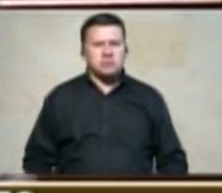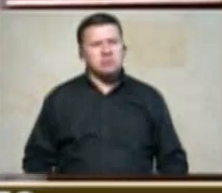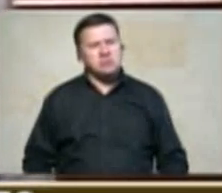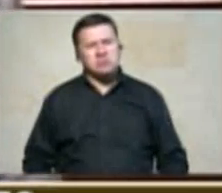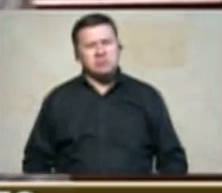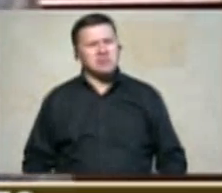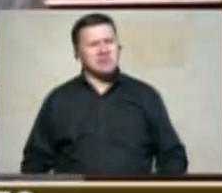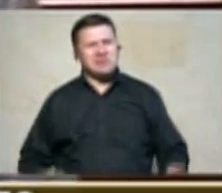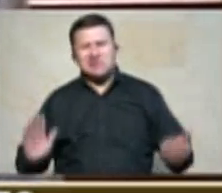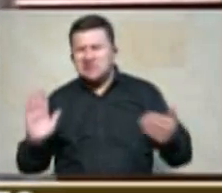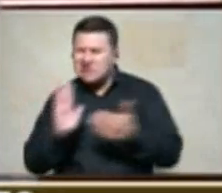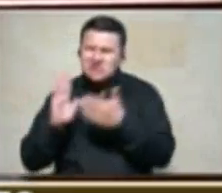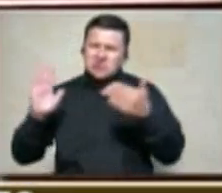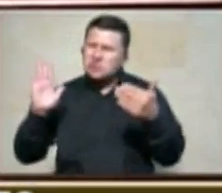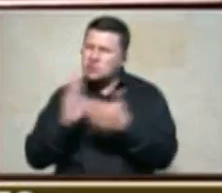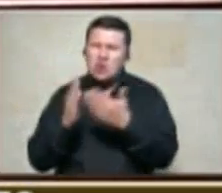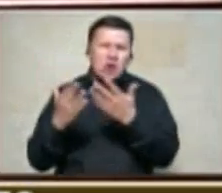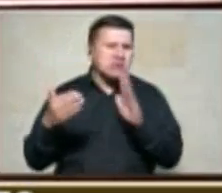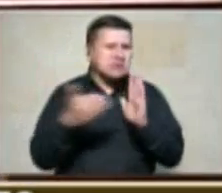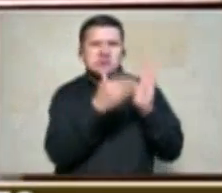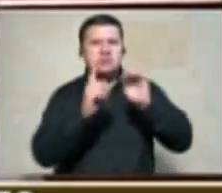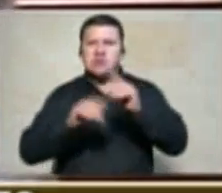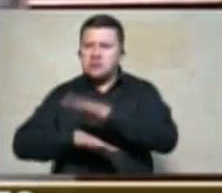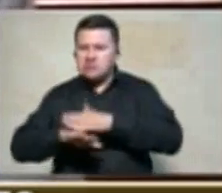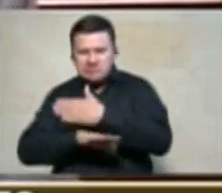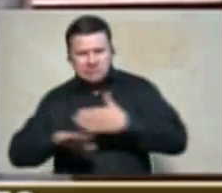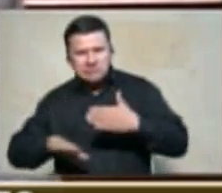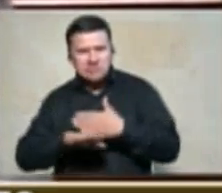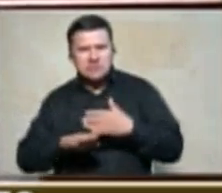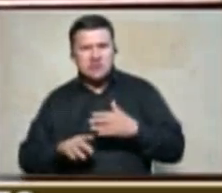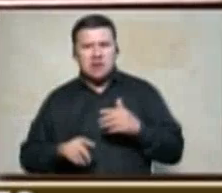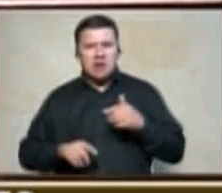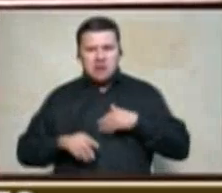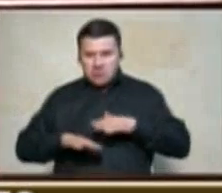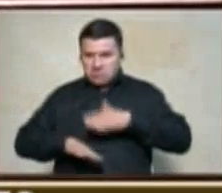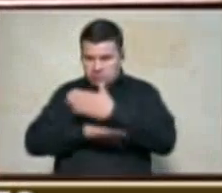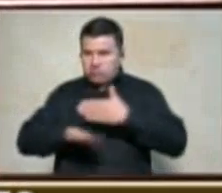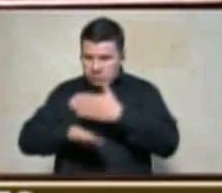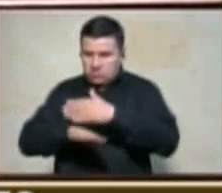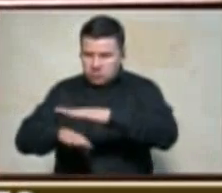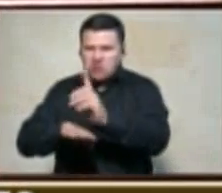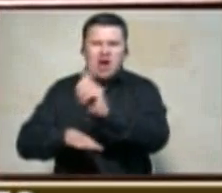Esos son los ataques que estamos, de los cuales está siendo víctima el proceso restitutivo.